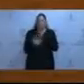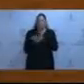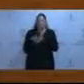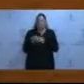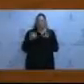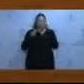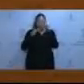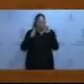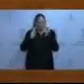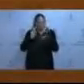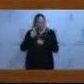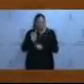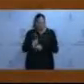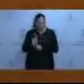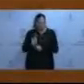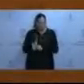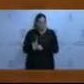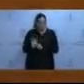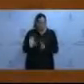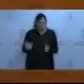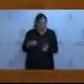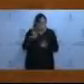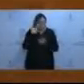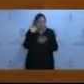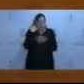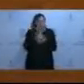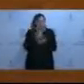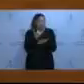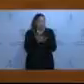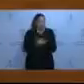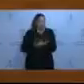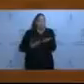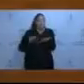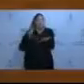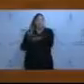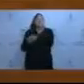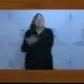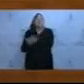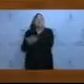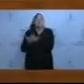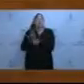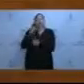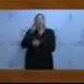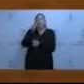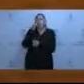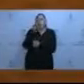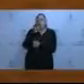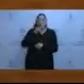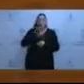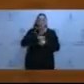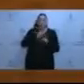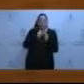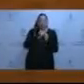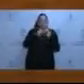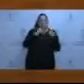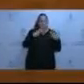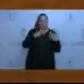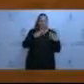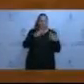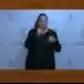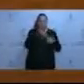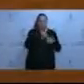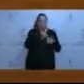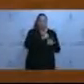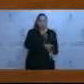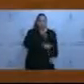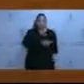primaria. La prueba, una petición de consulta en un centro de salud Oviedo, pedida el lunes día 27 de diciembre, era citada para el día